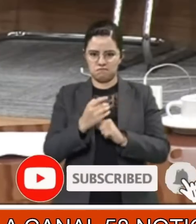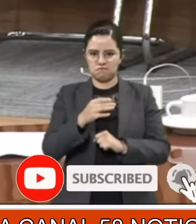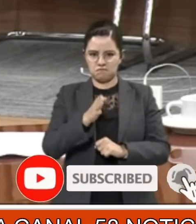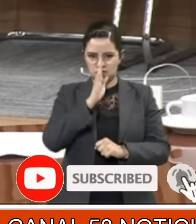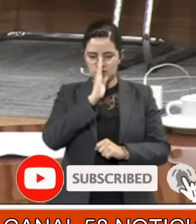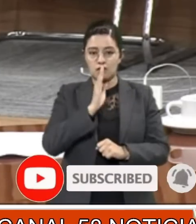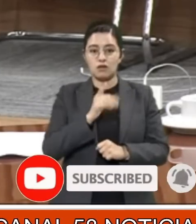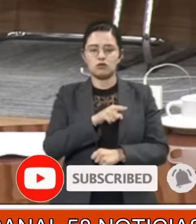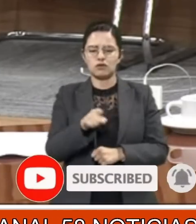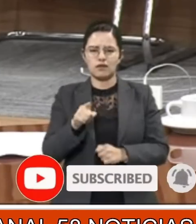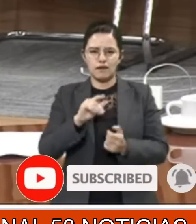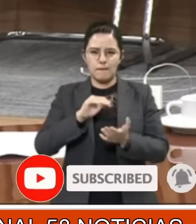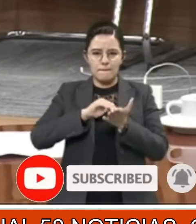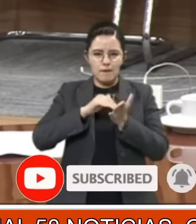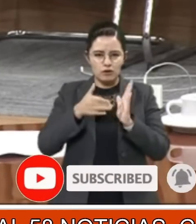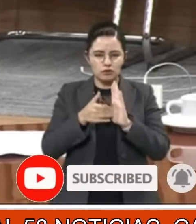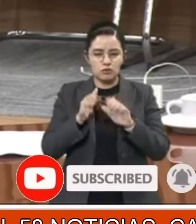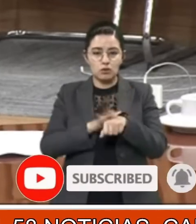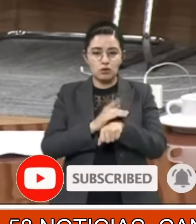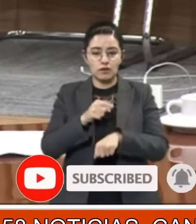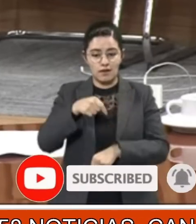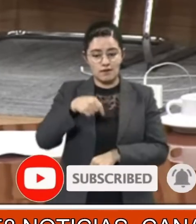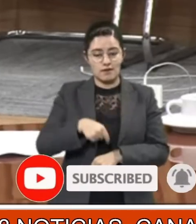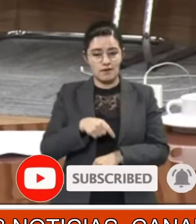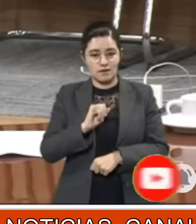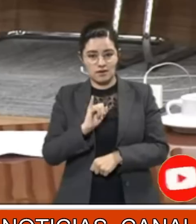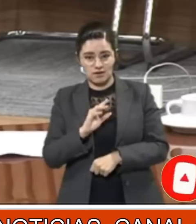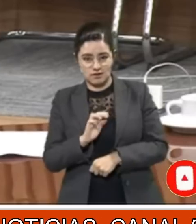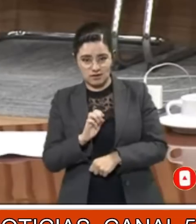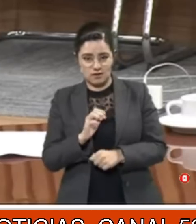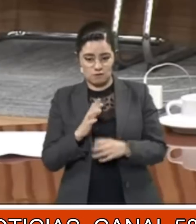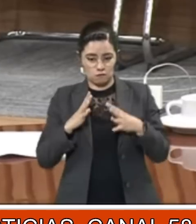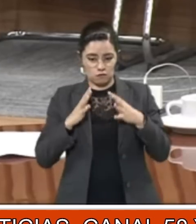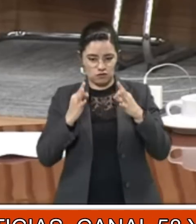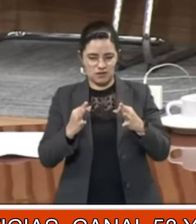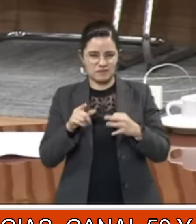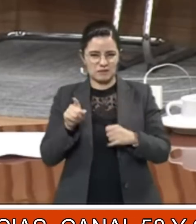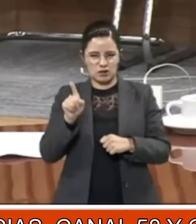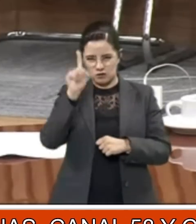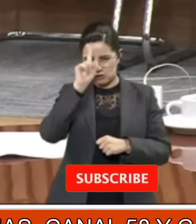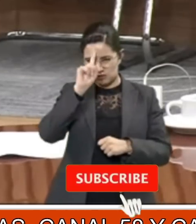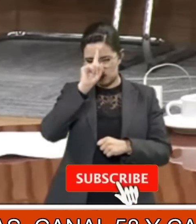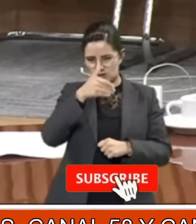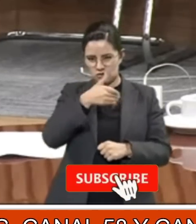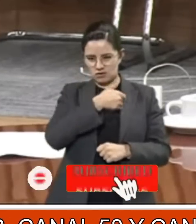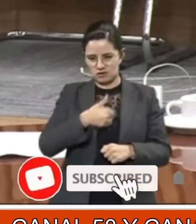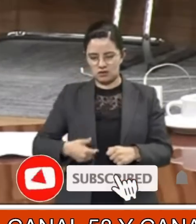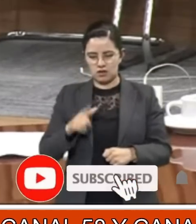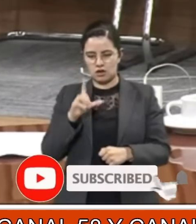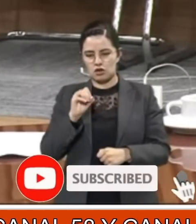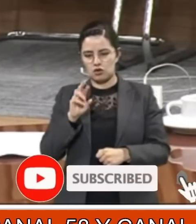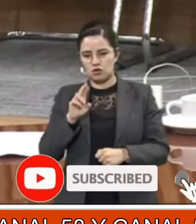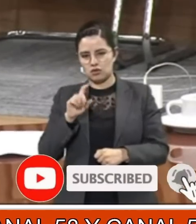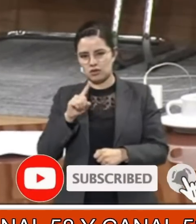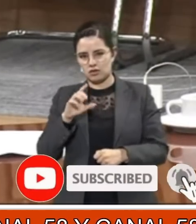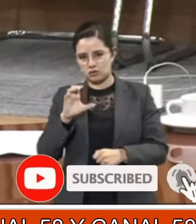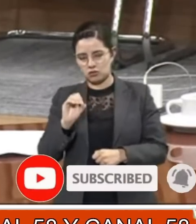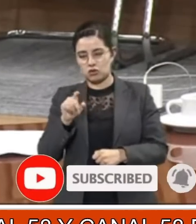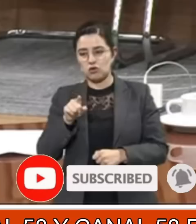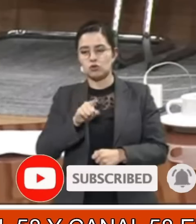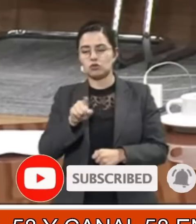ello, el 58% de las auditorías realizadas a dichas modificaciones fueron observadas por el OIC, es decir,